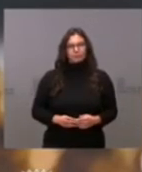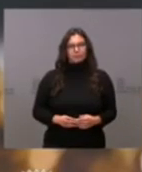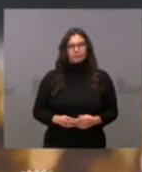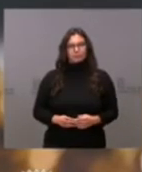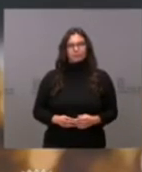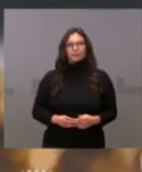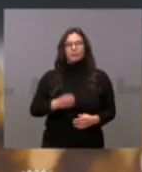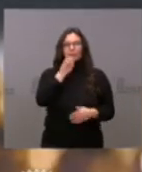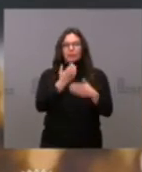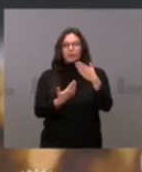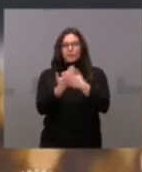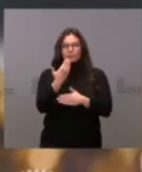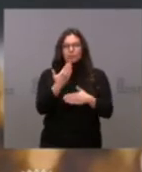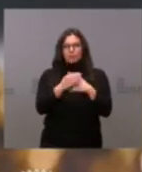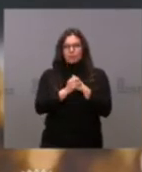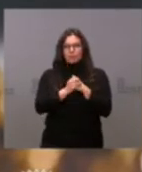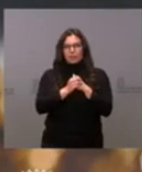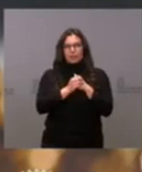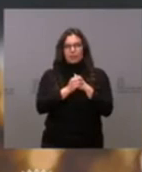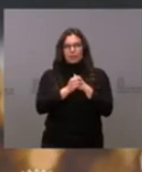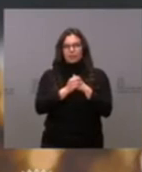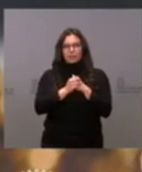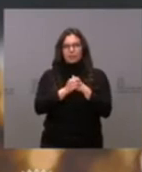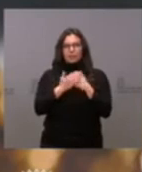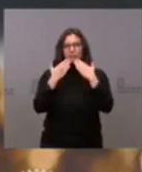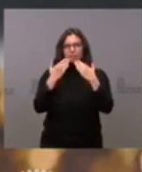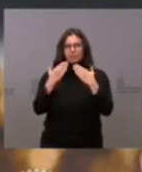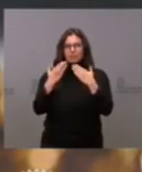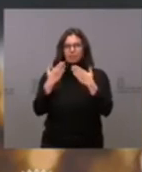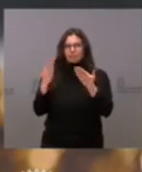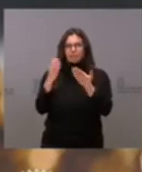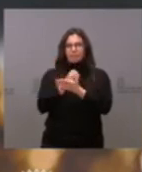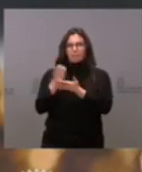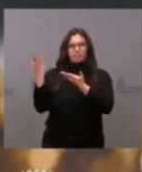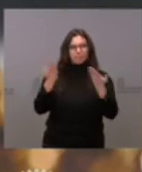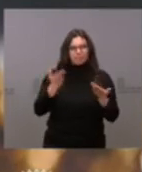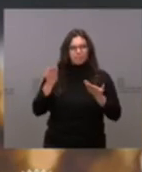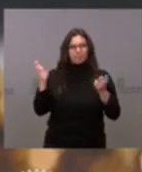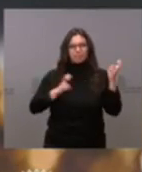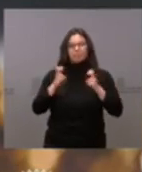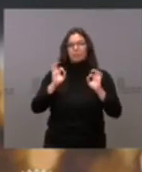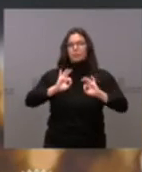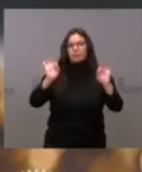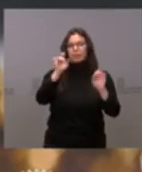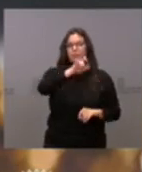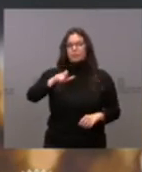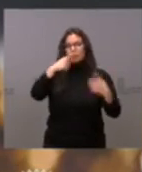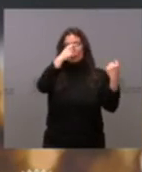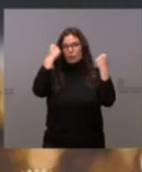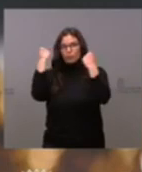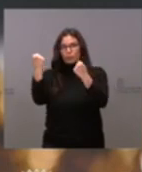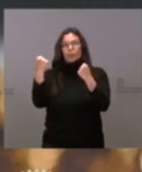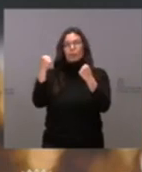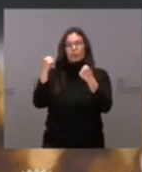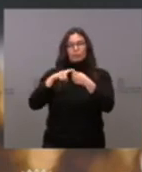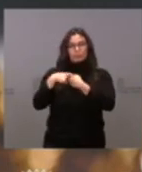muy buenos días muchas gracias a todos por su asistencia especialmente a las autoridades que nos acompañan